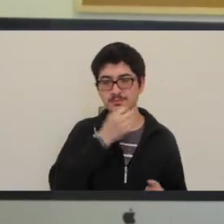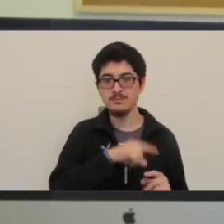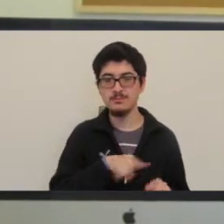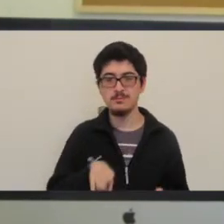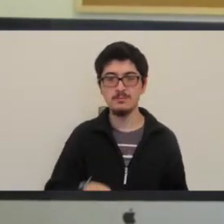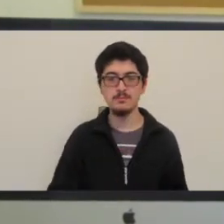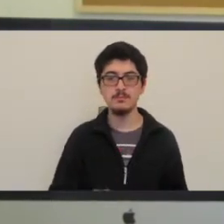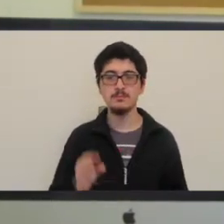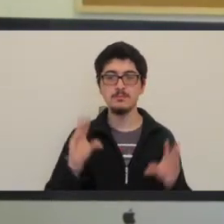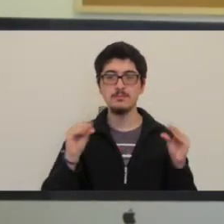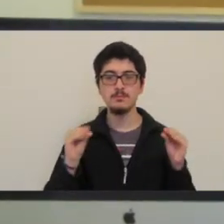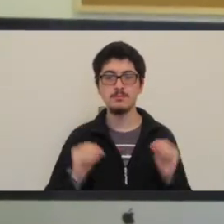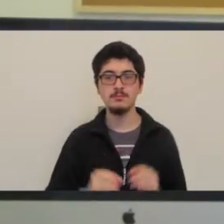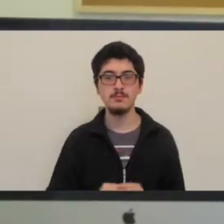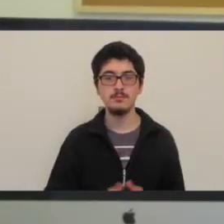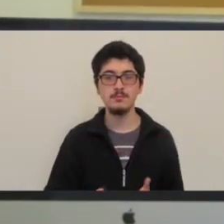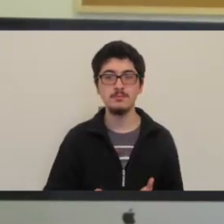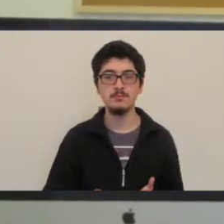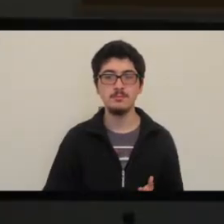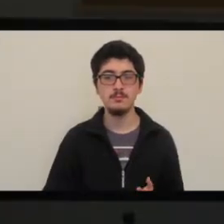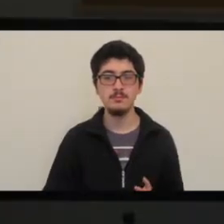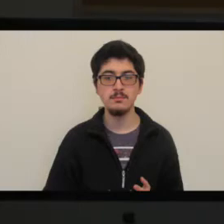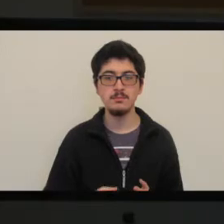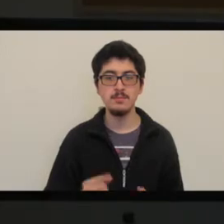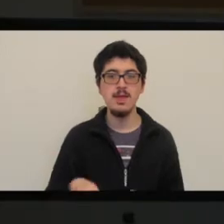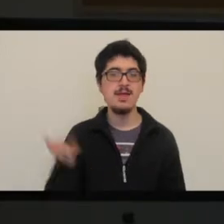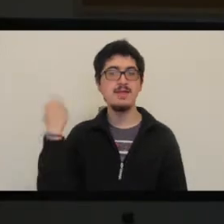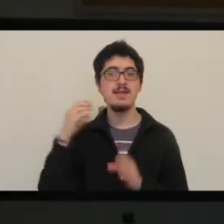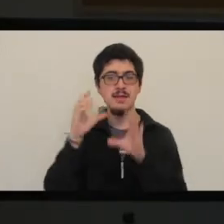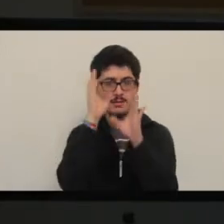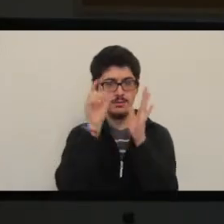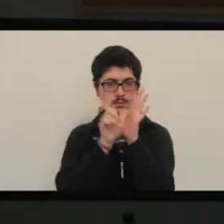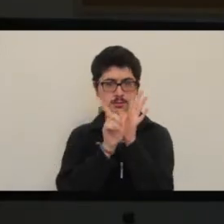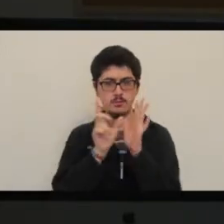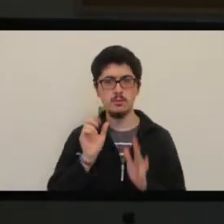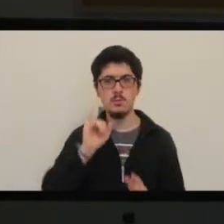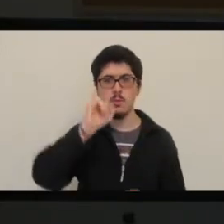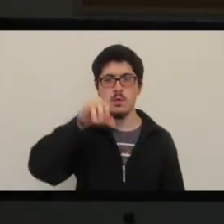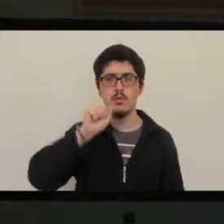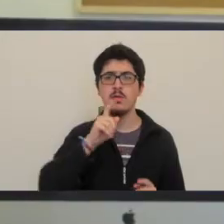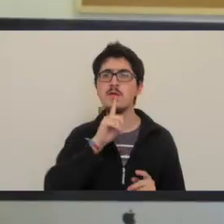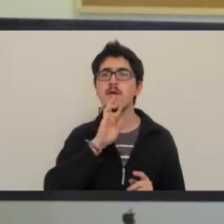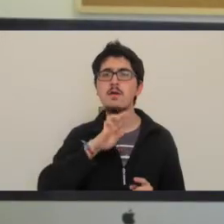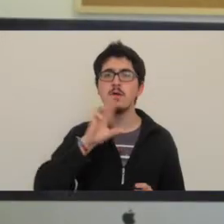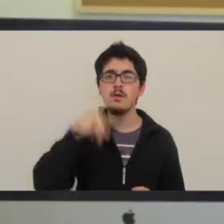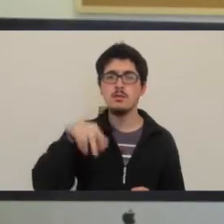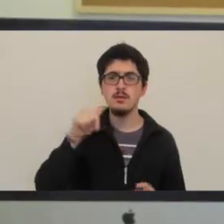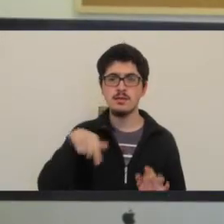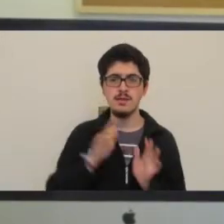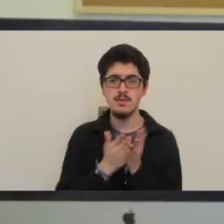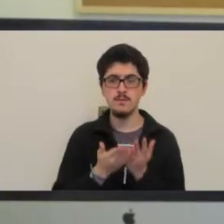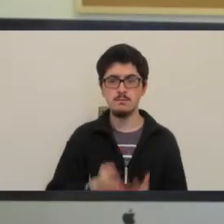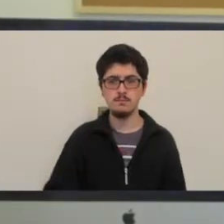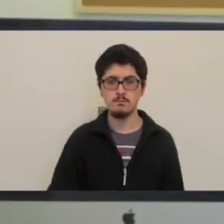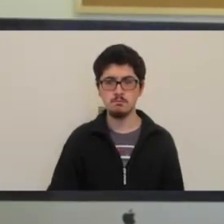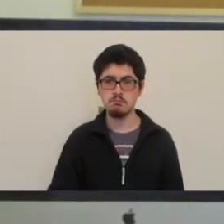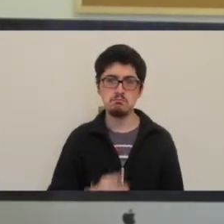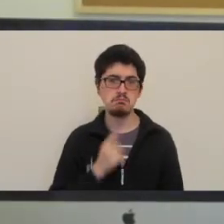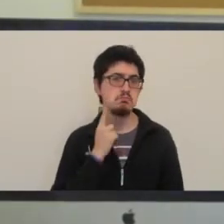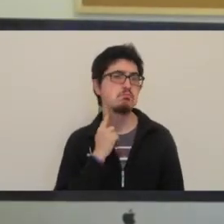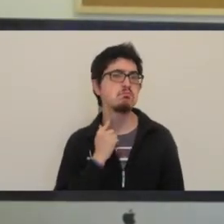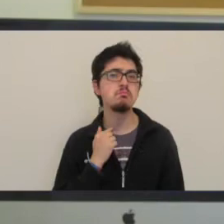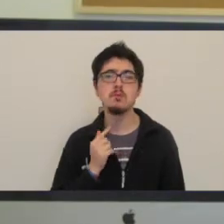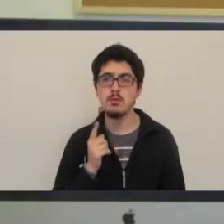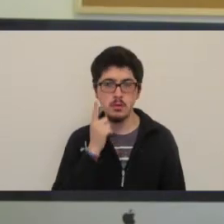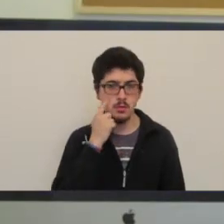como dice el título aquí abajo, vamos a hablar del libro Detrás de Cámara de Juego de Tronos. Es este libro. ¿Te